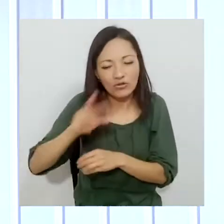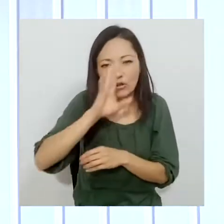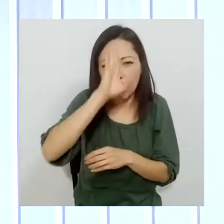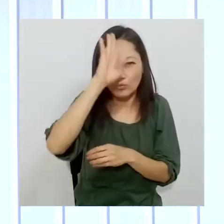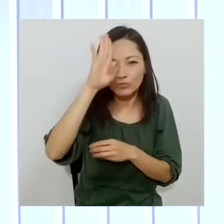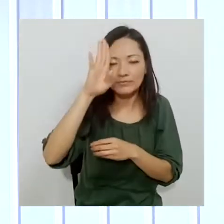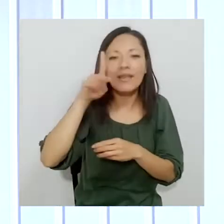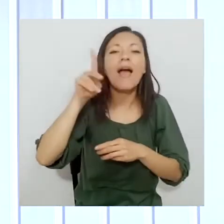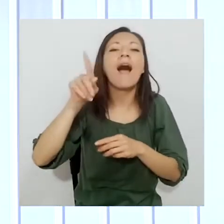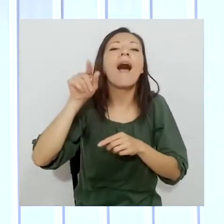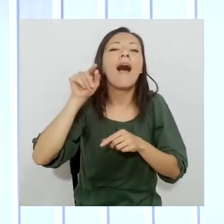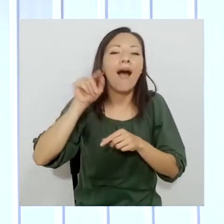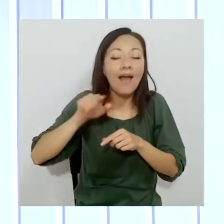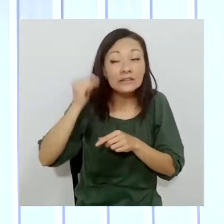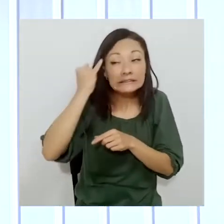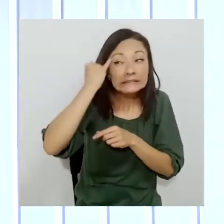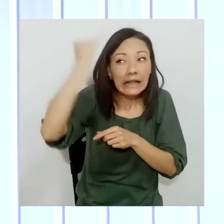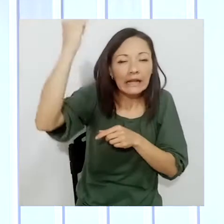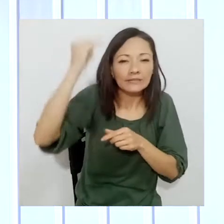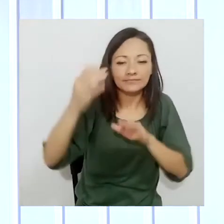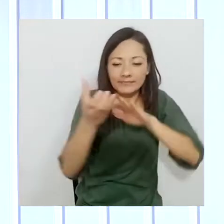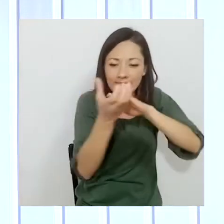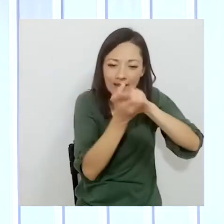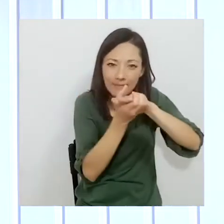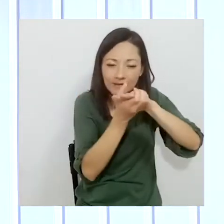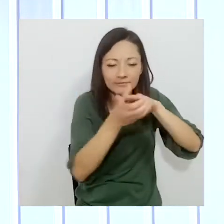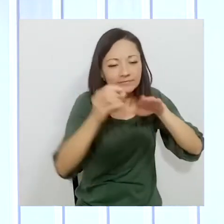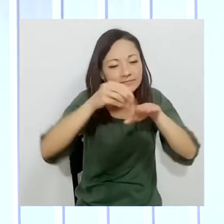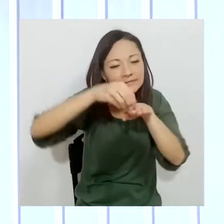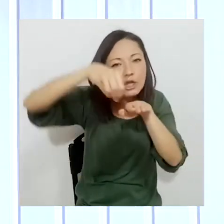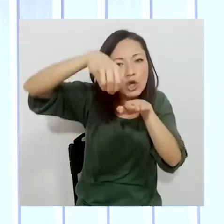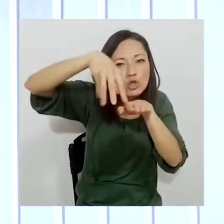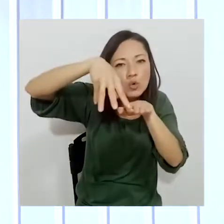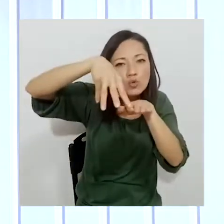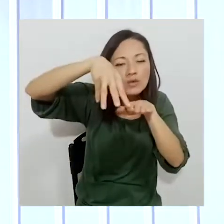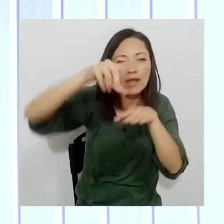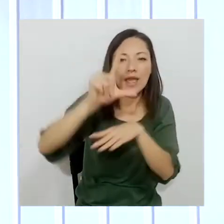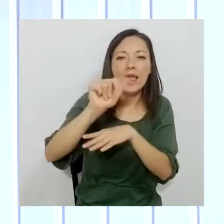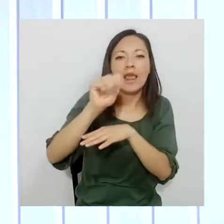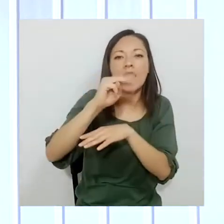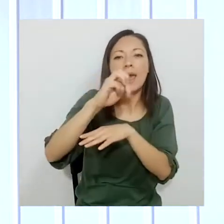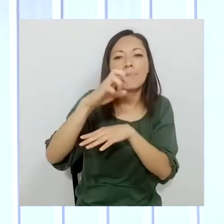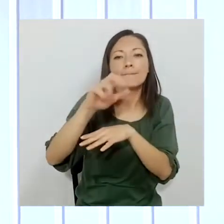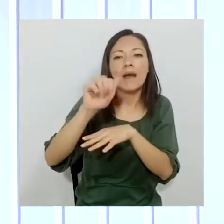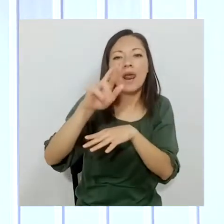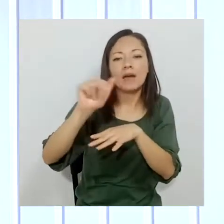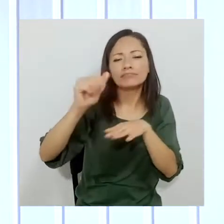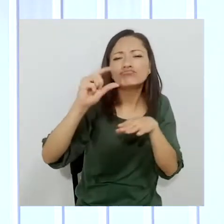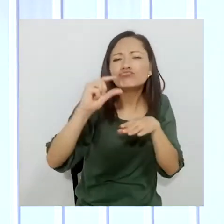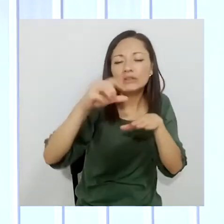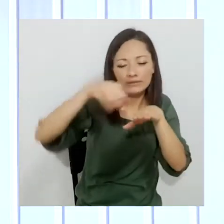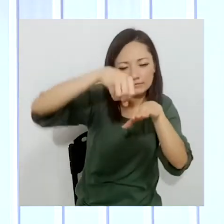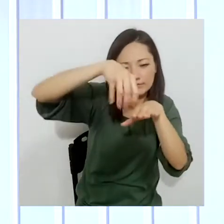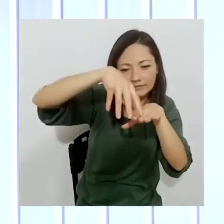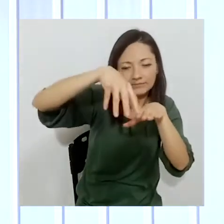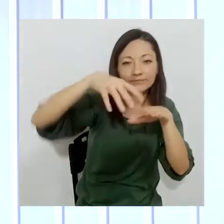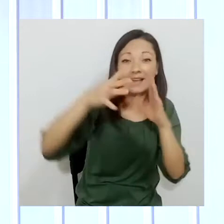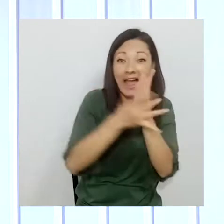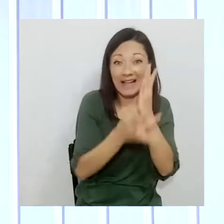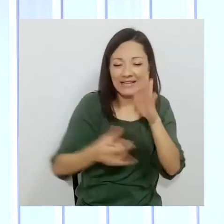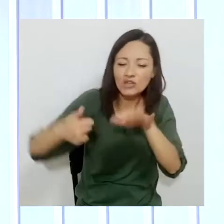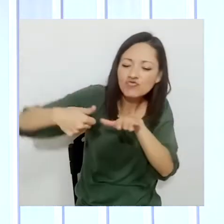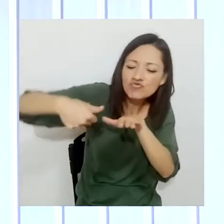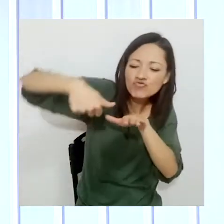época de Jesús? Pues habían inventado como unas zapaticas en las cuales ponían en la punta una lámpara. Tejían